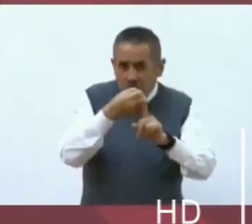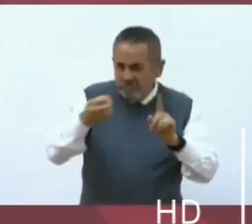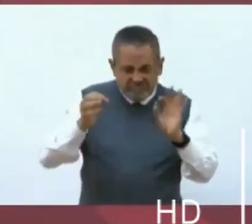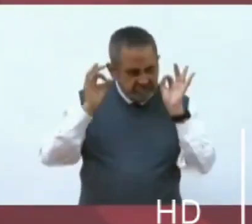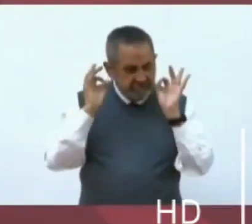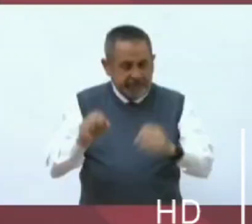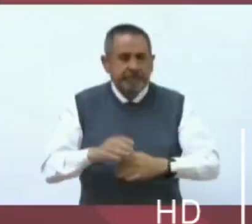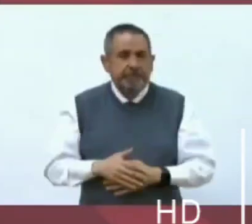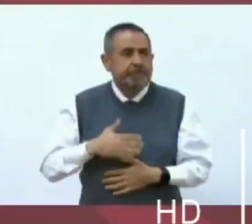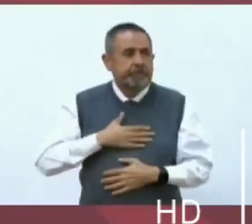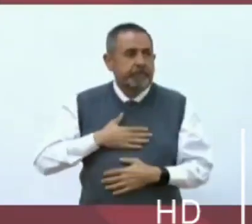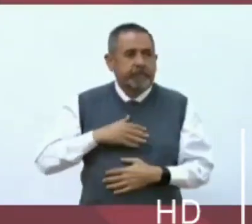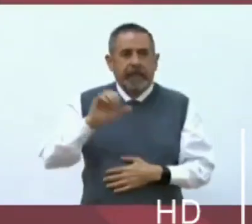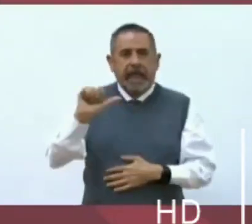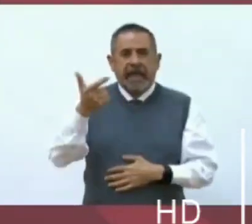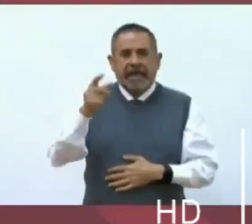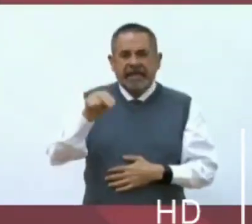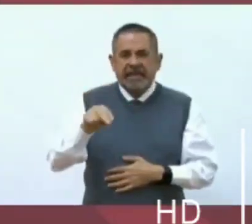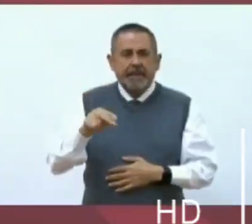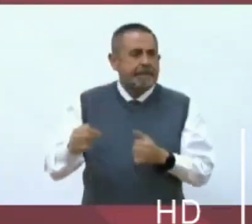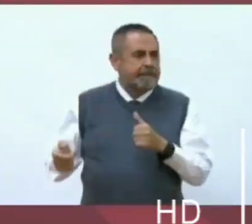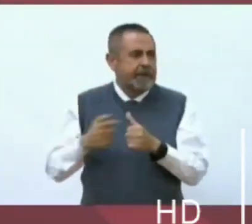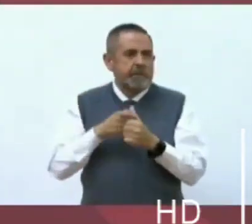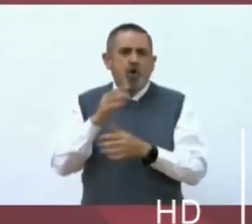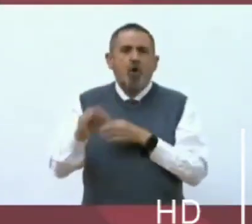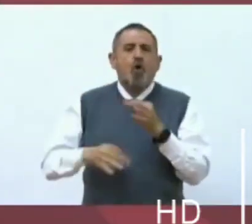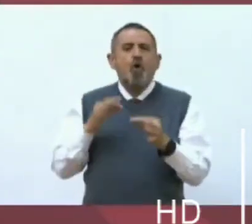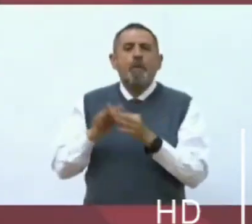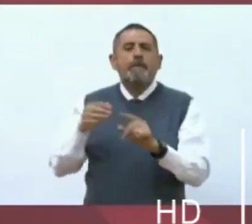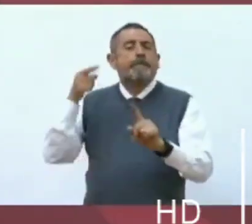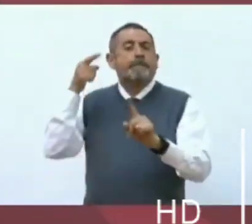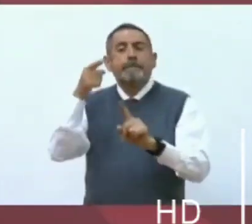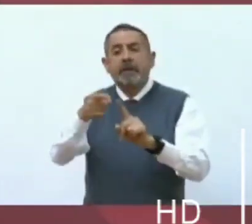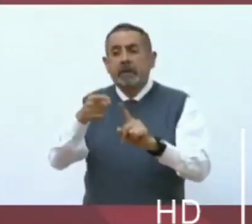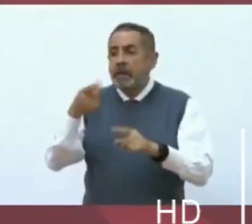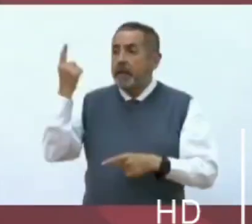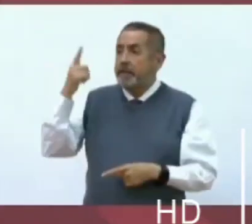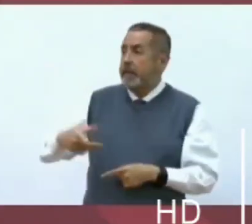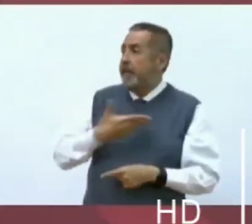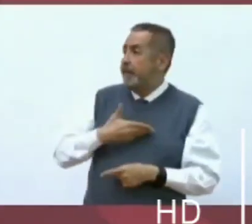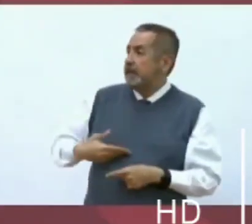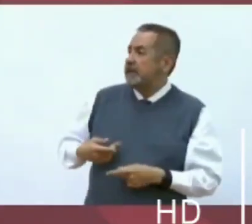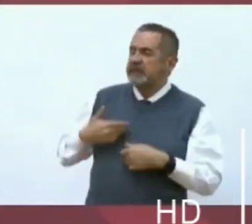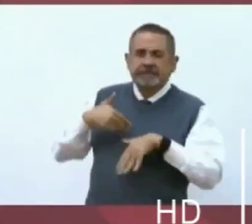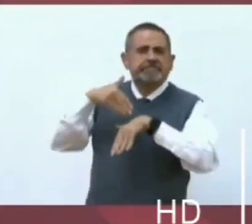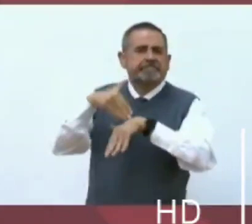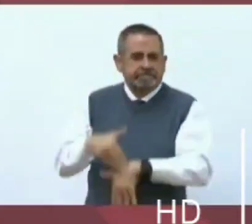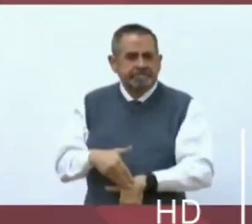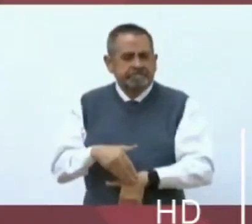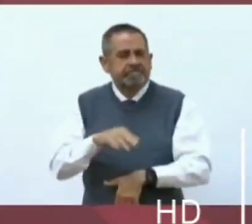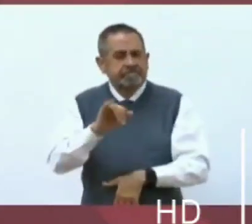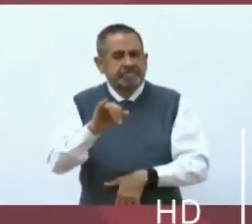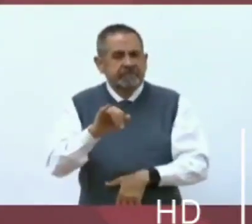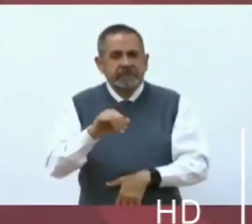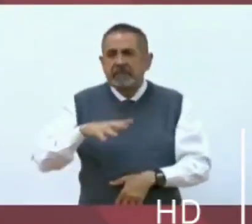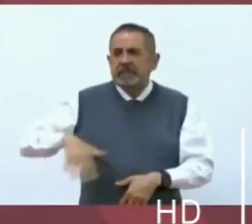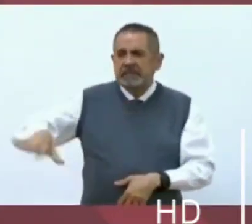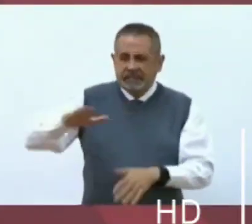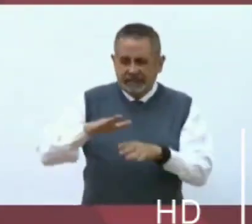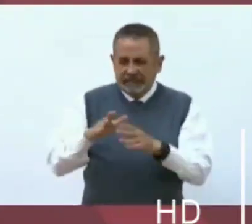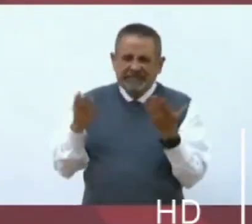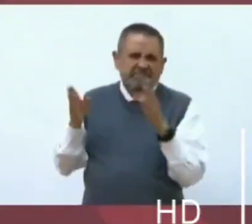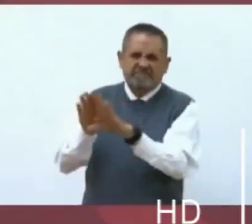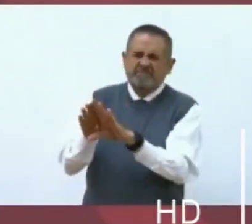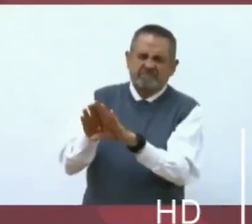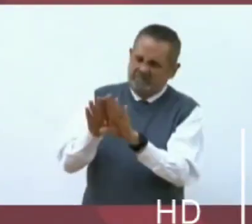Para el AGN ha sido prioritario dar cumplimiento a la instrucción presidencial de liberar la